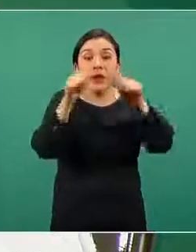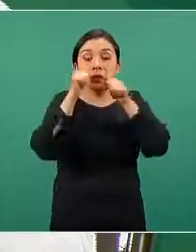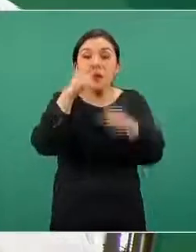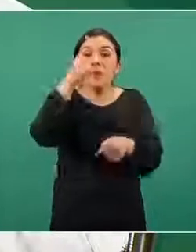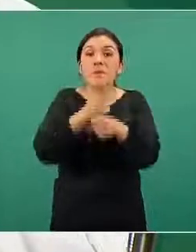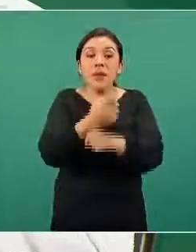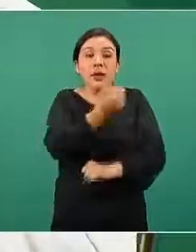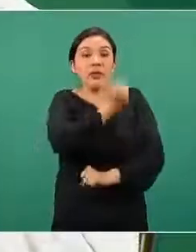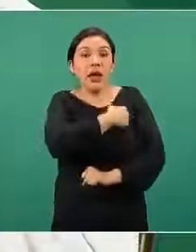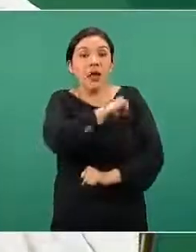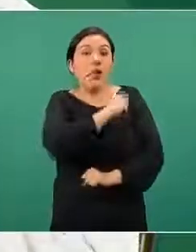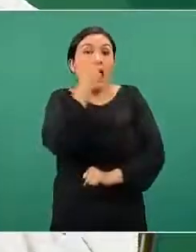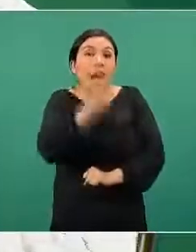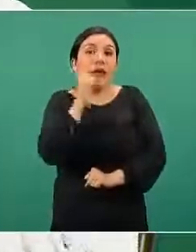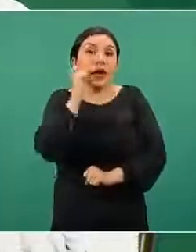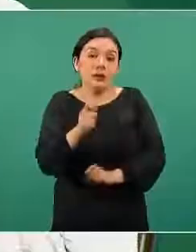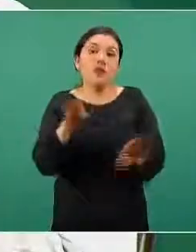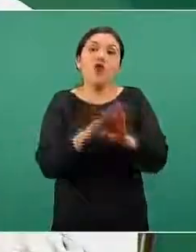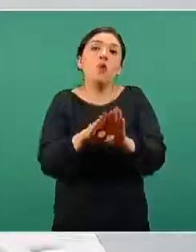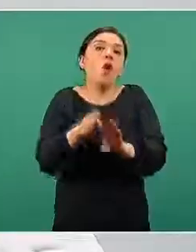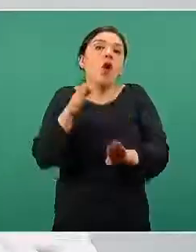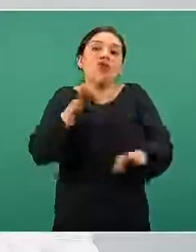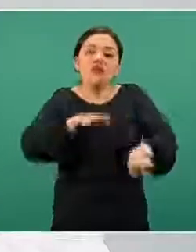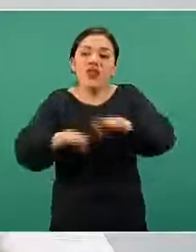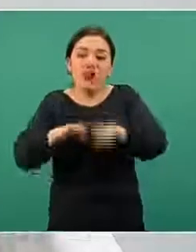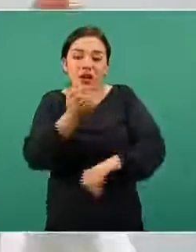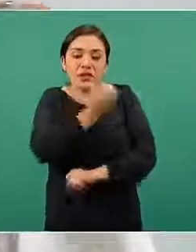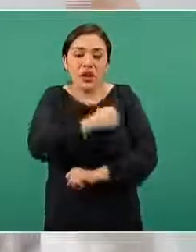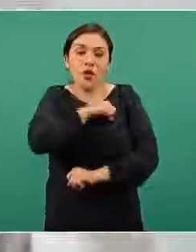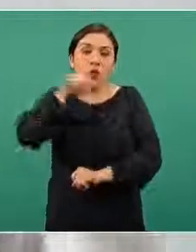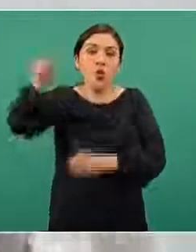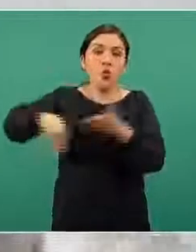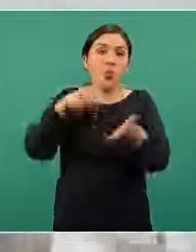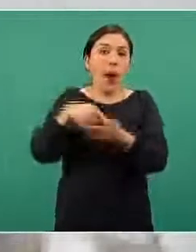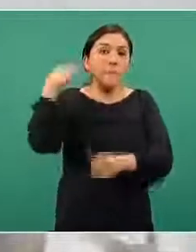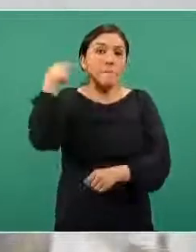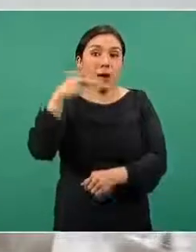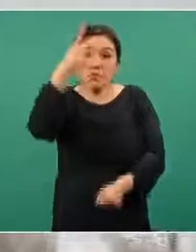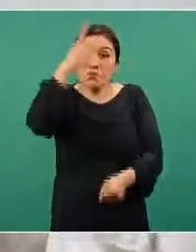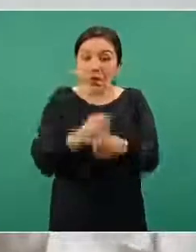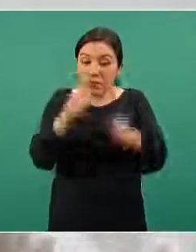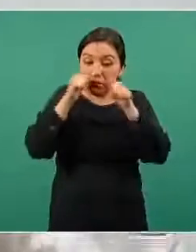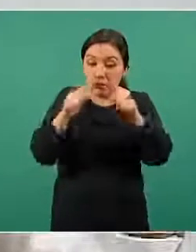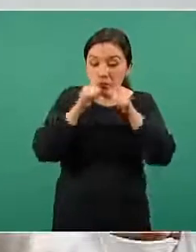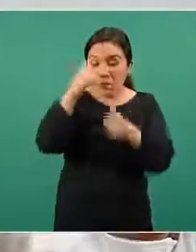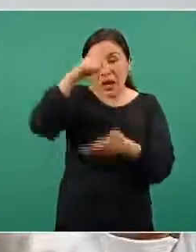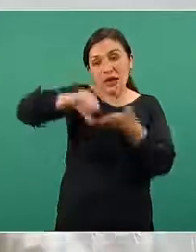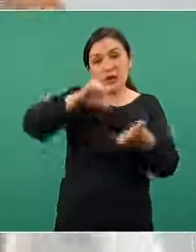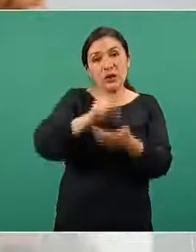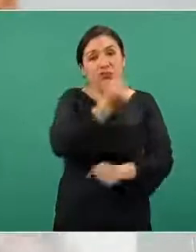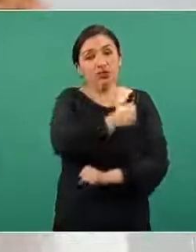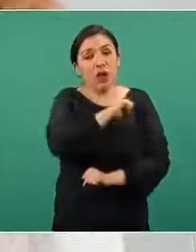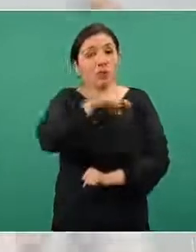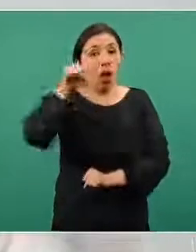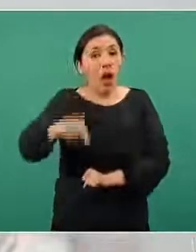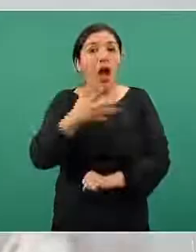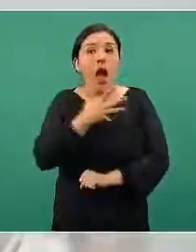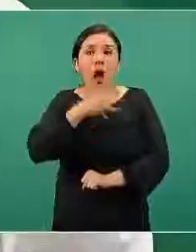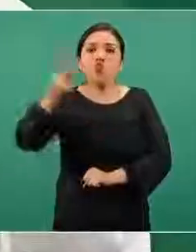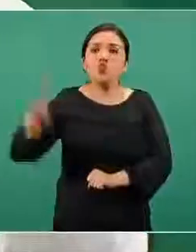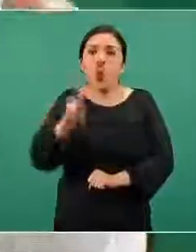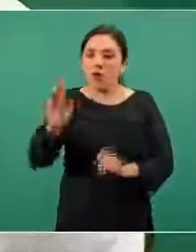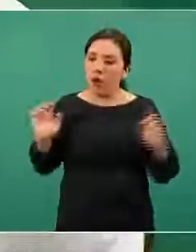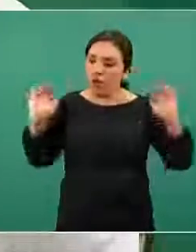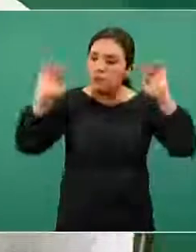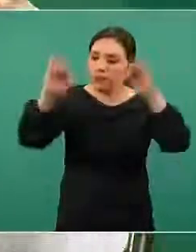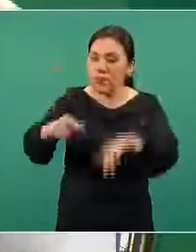a la salud, que es el modelo de salud veracruzano, donde el privilegio va a estar en nuestros centros de salud, porque ahí va nuestro pueblo a